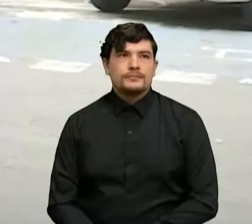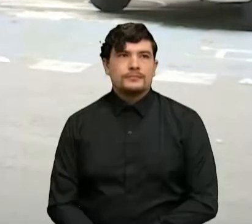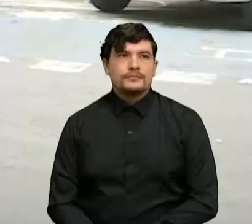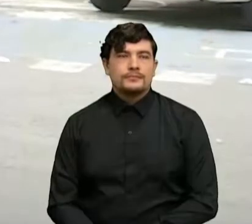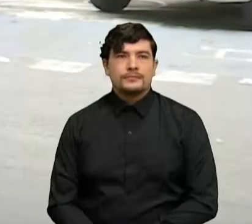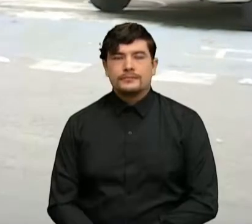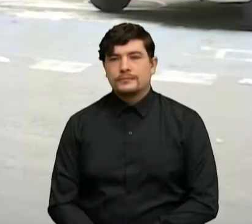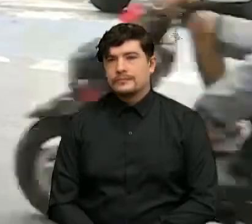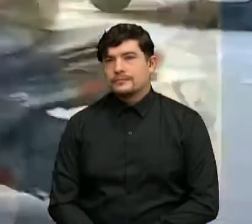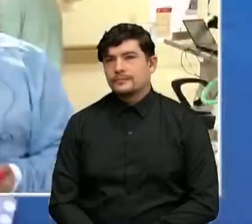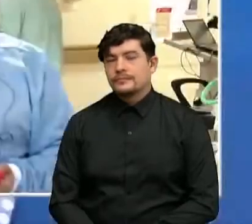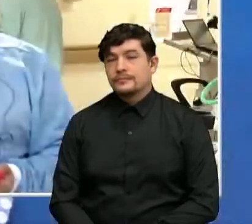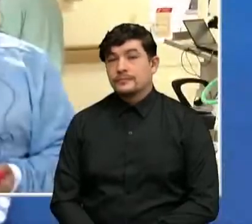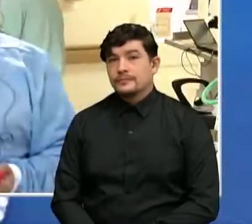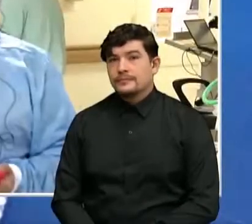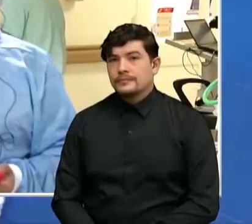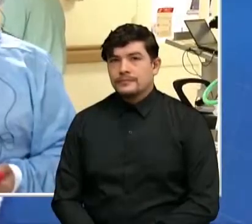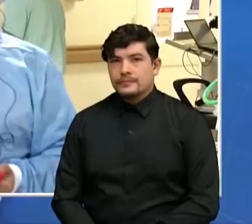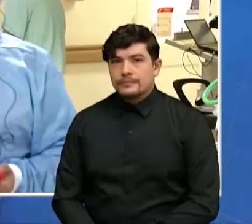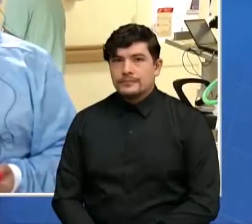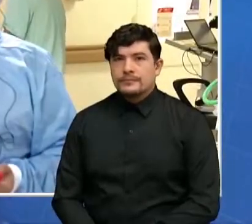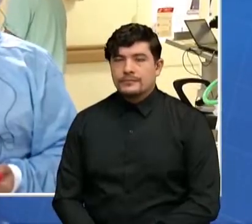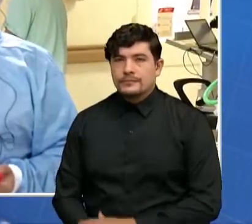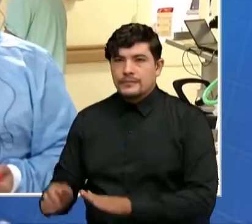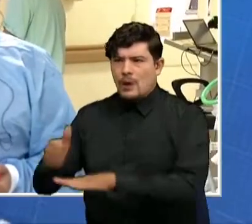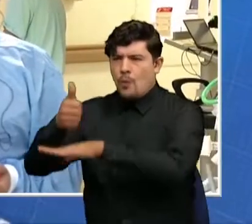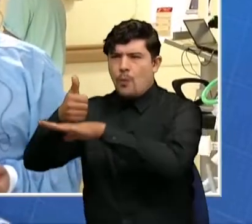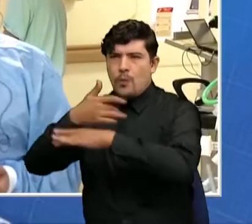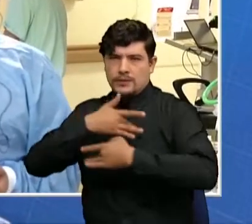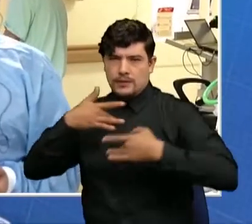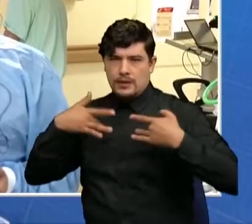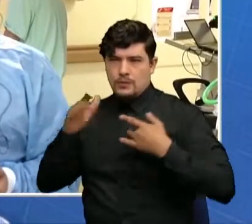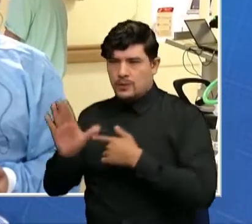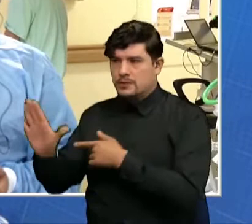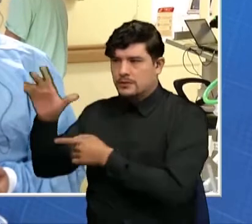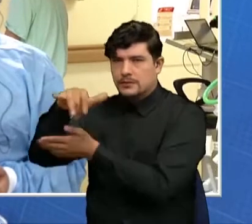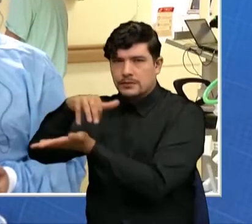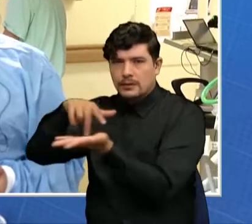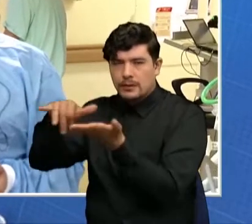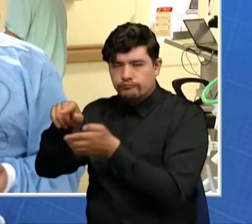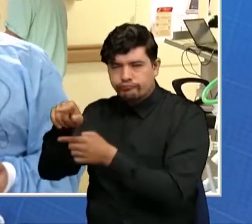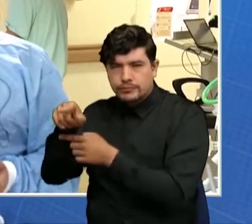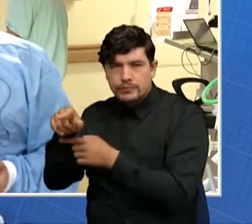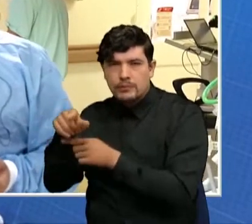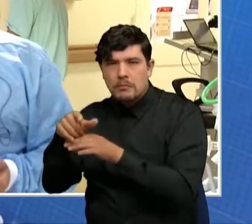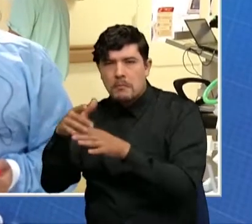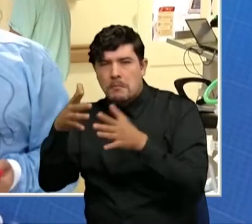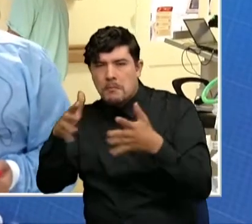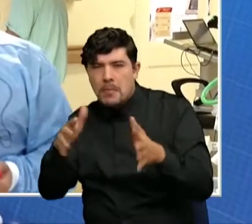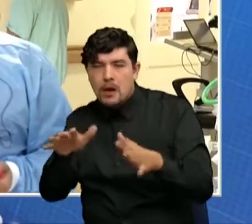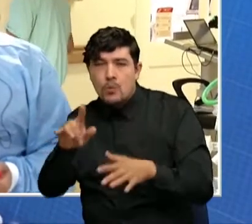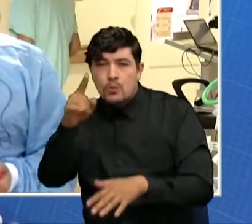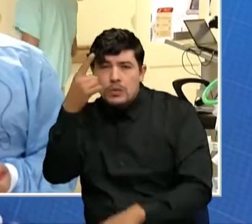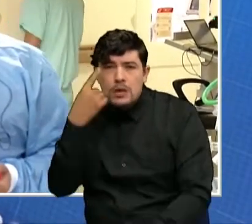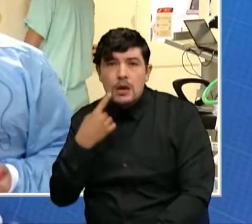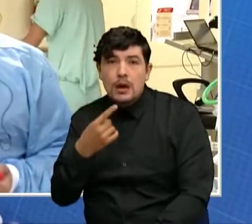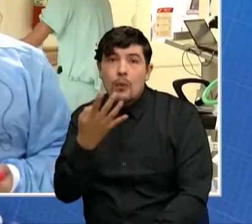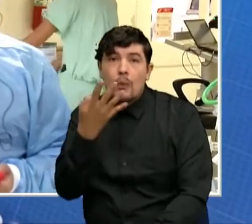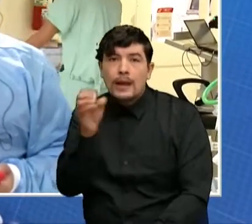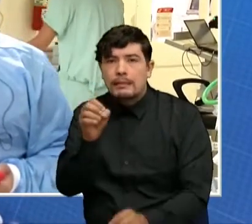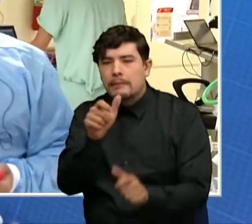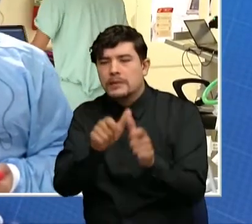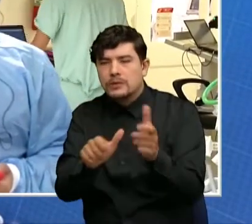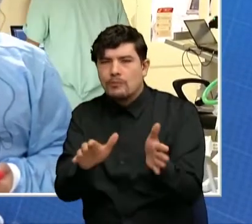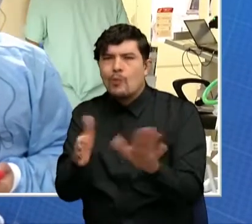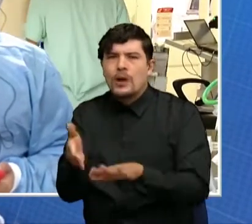Las autoridades de salud del departamento de Santander aseguran que en promedio 40 personas pueden estar muriendo por COVID-19